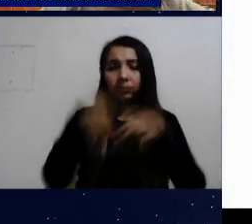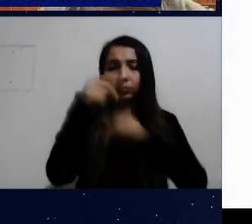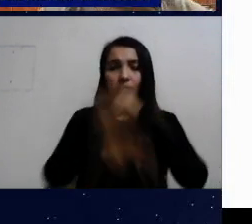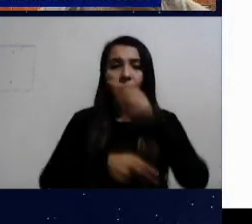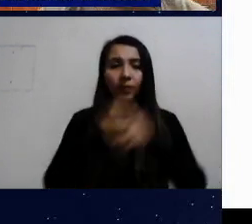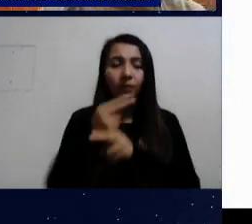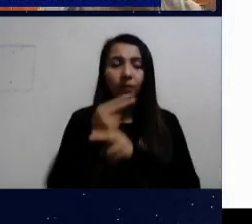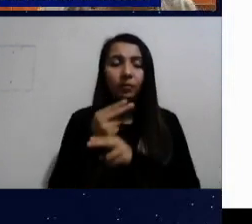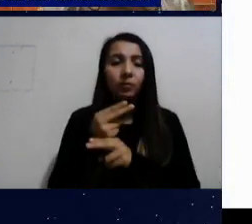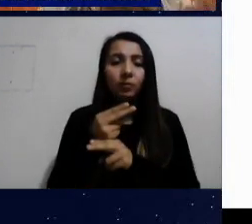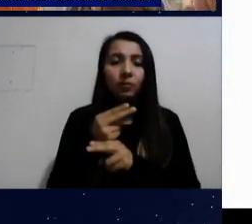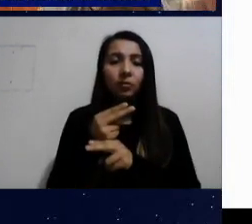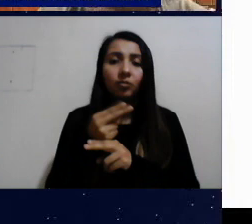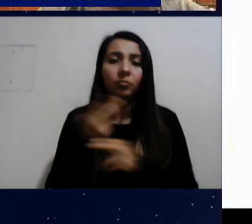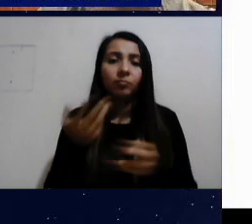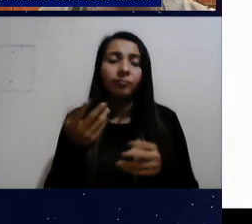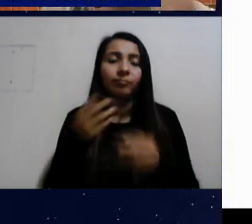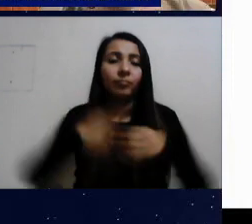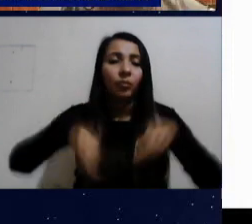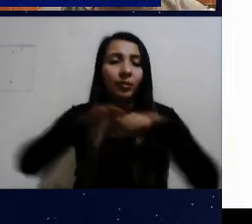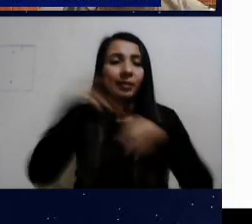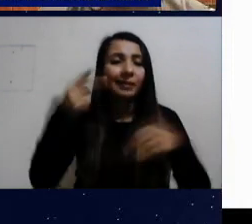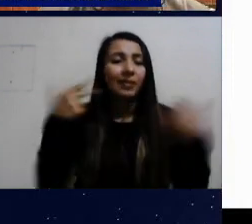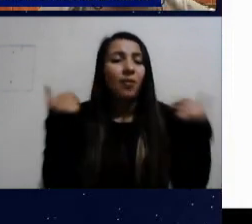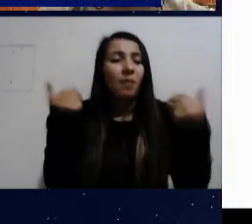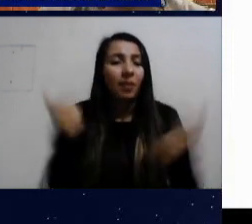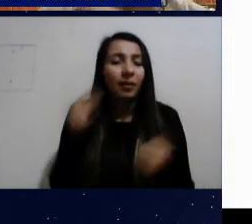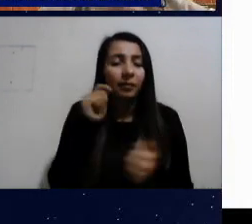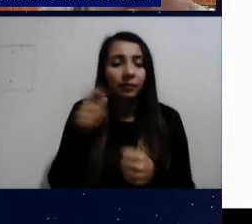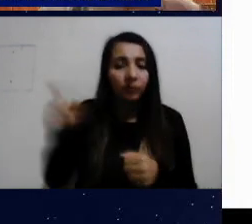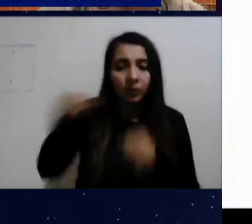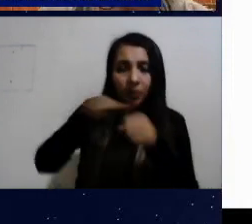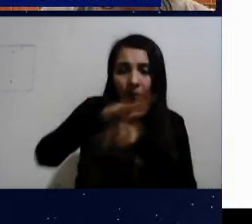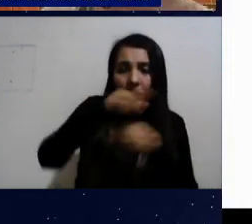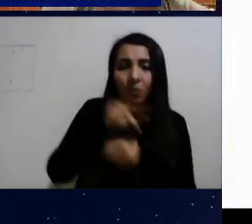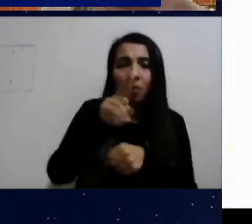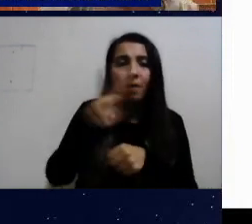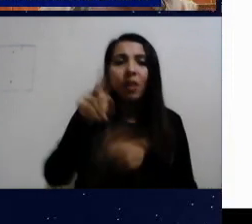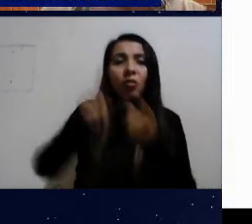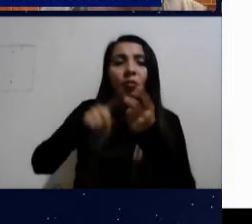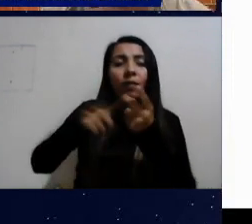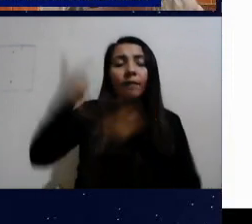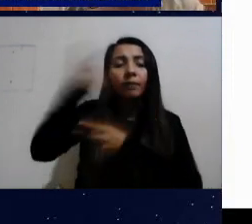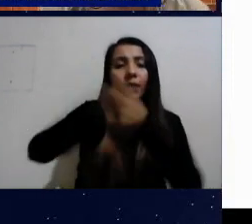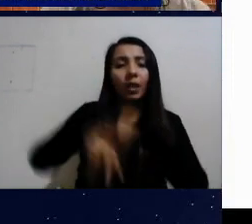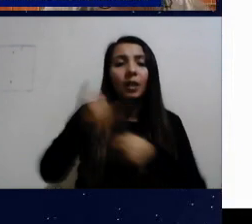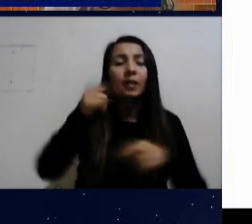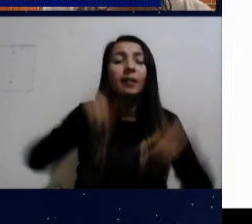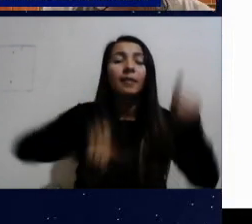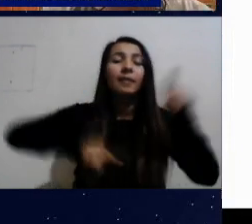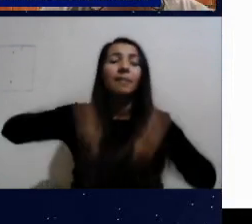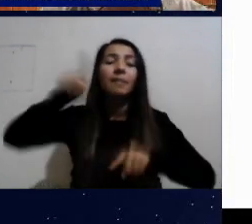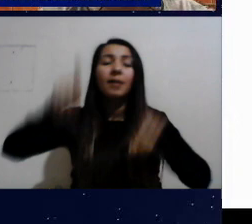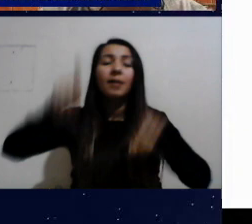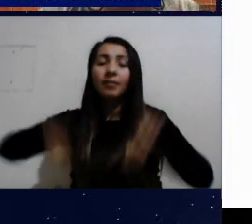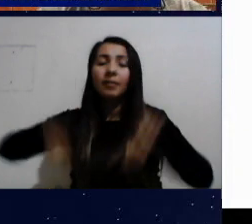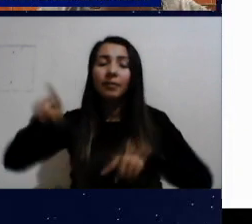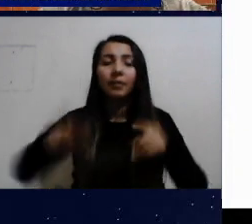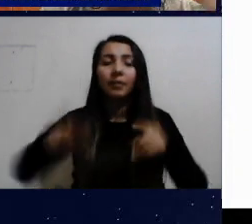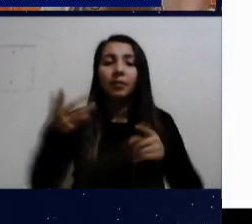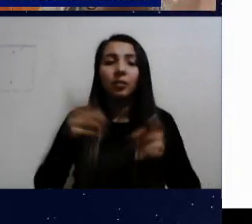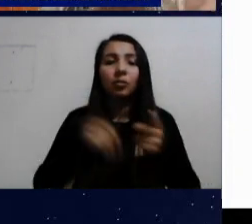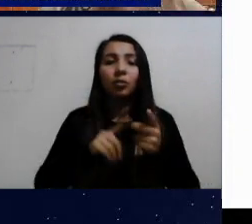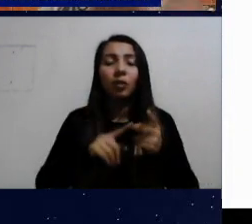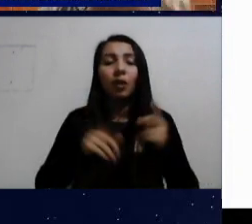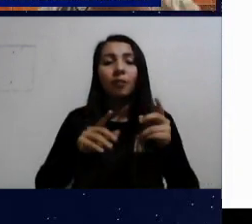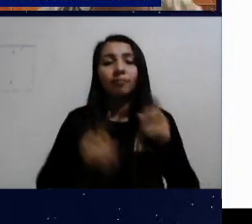variabilidad en los entornos en los cuales surge la vida, que de momento son las superficies planetarias, porque solo conocemos la